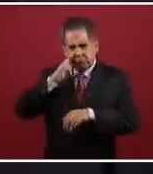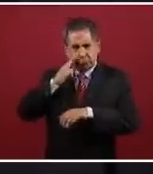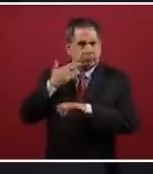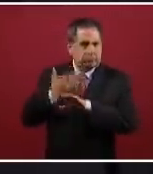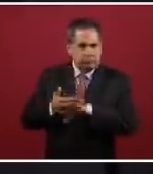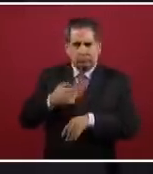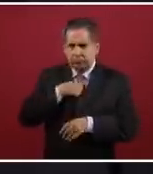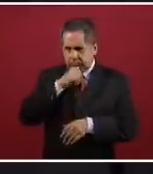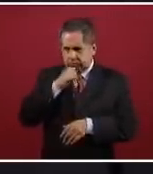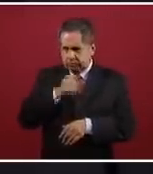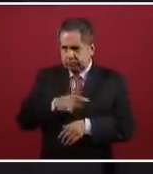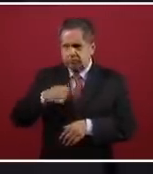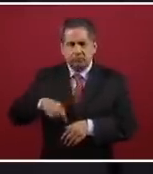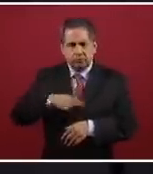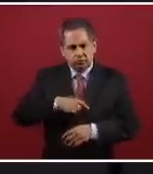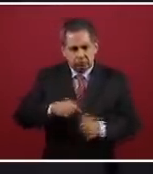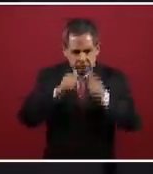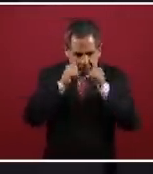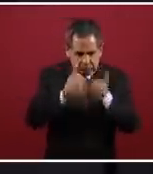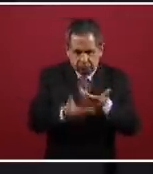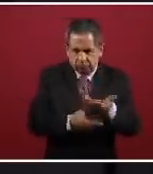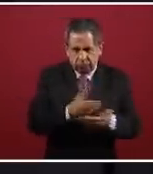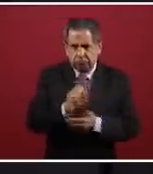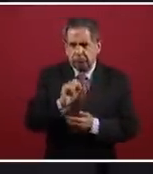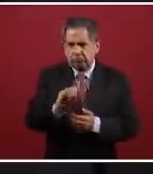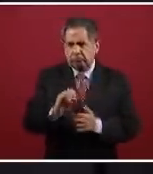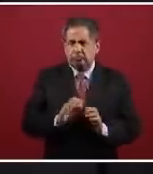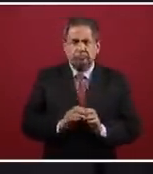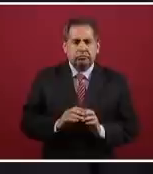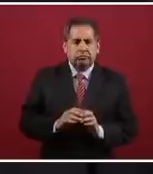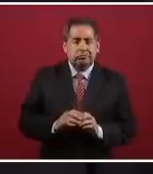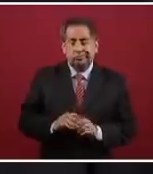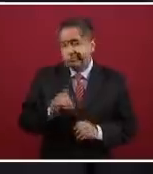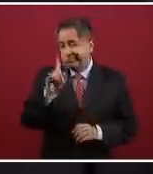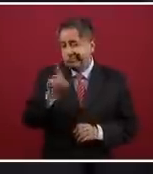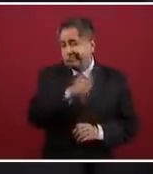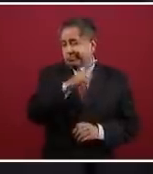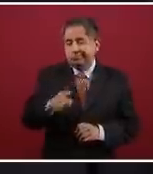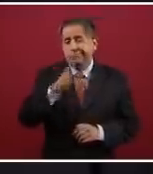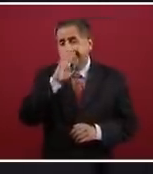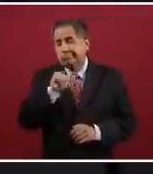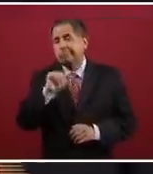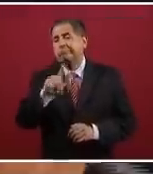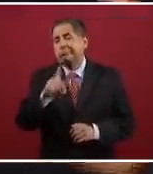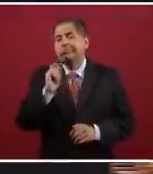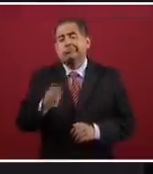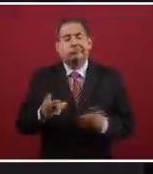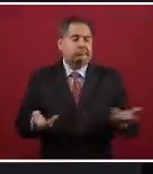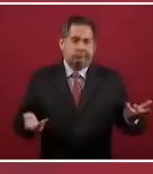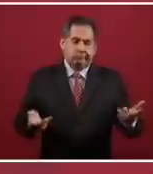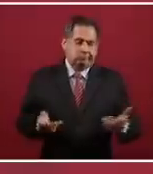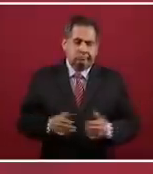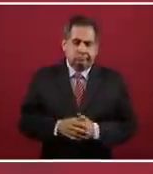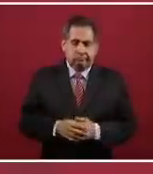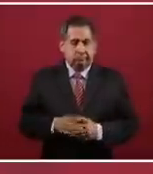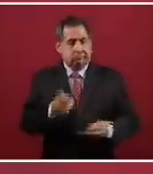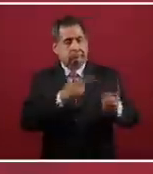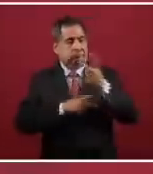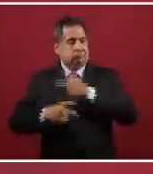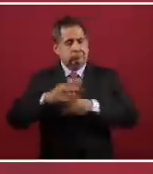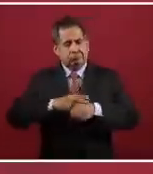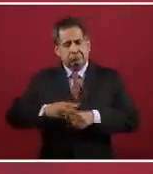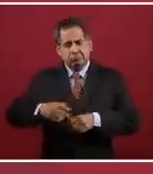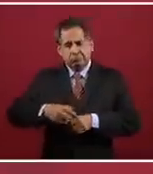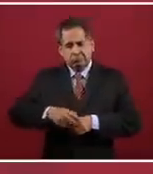responsables y los atendemos. Lo que está mal es que vengan con